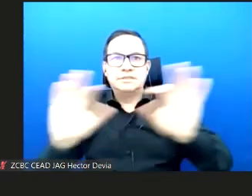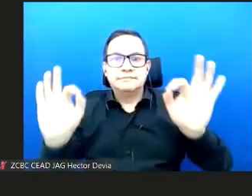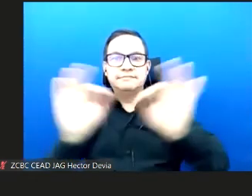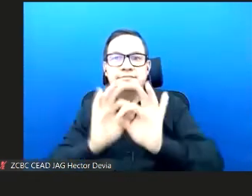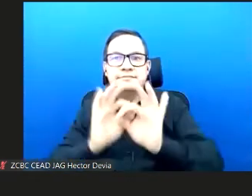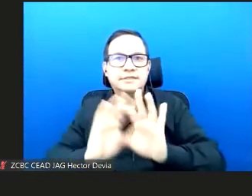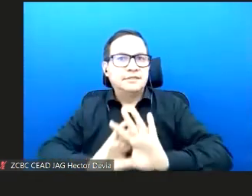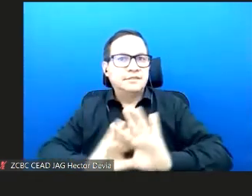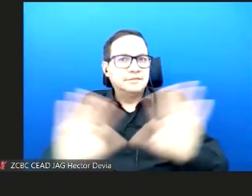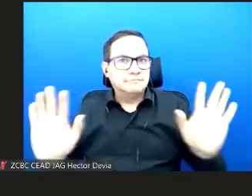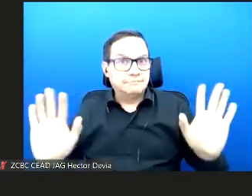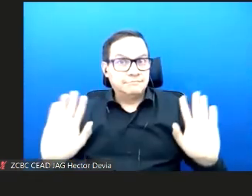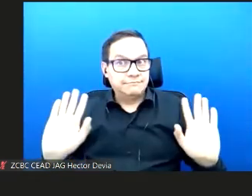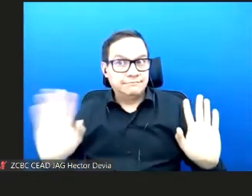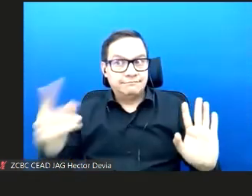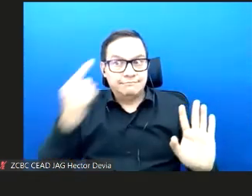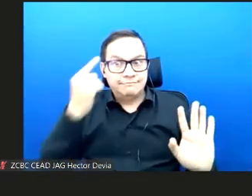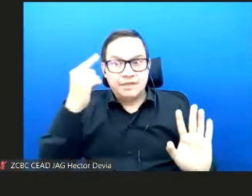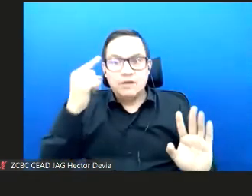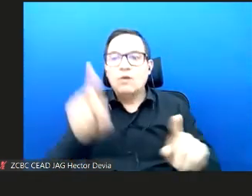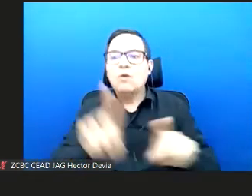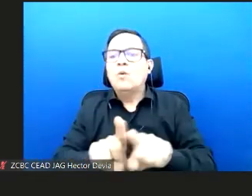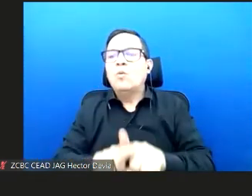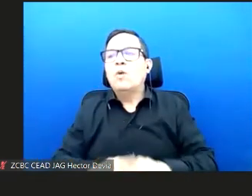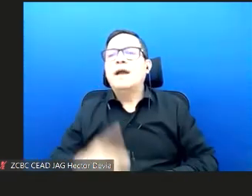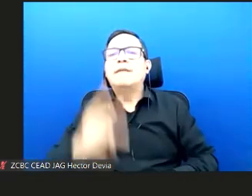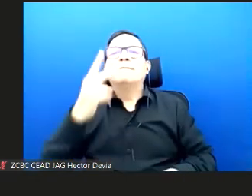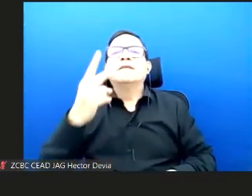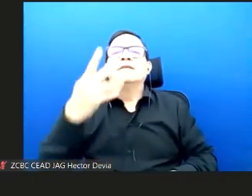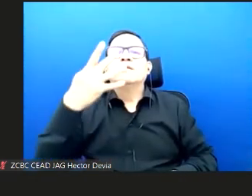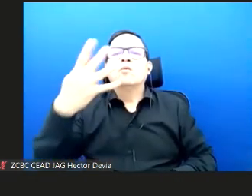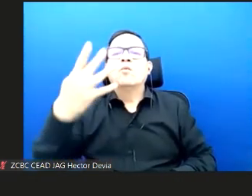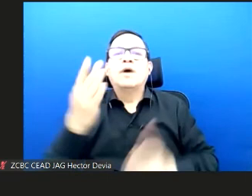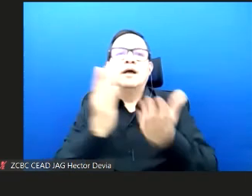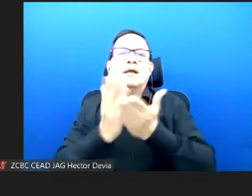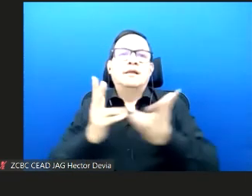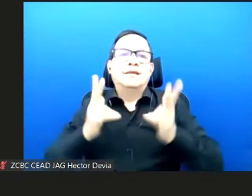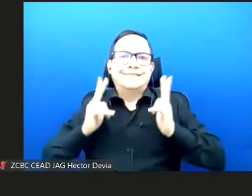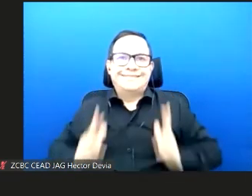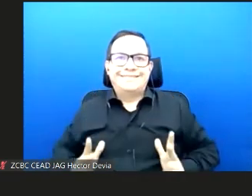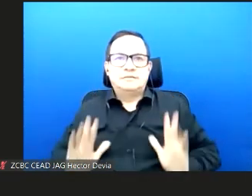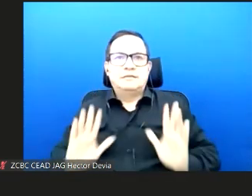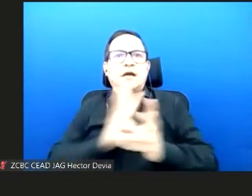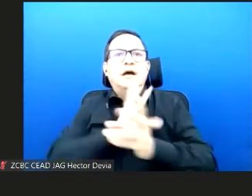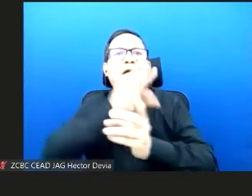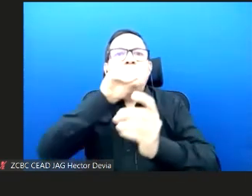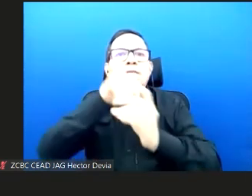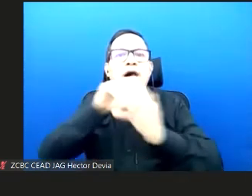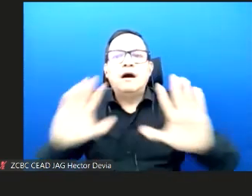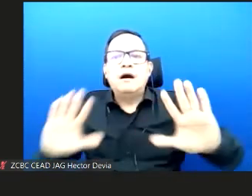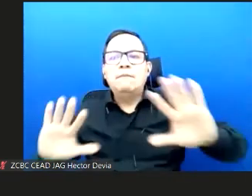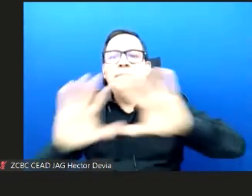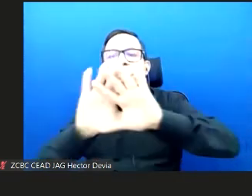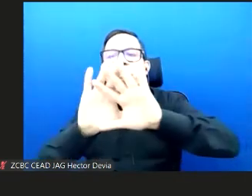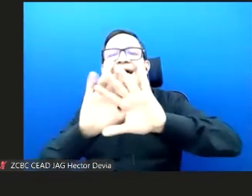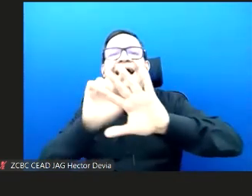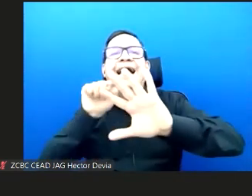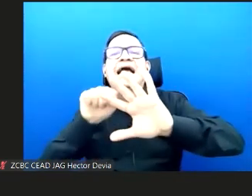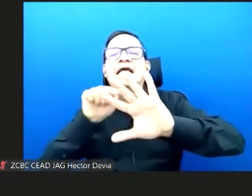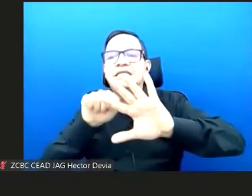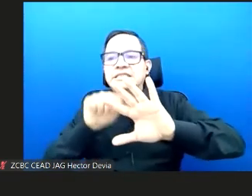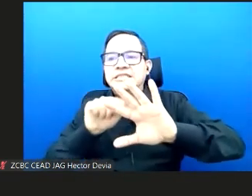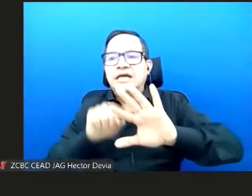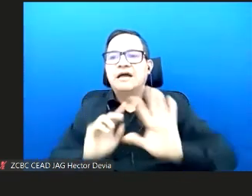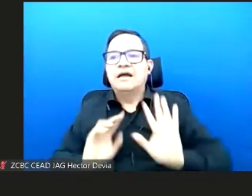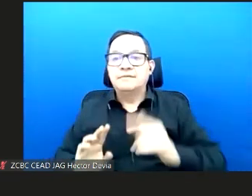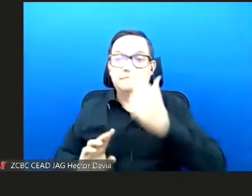¿no? Pero son 24 estudiantes que debería de haber en total en esa intersección. Por lo tanto, yo aquí coloco lo